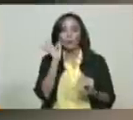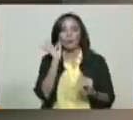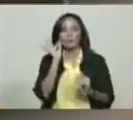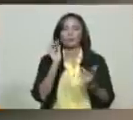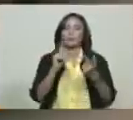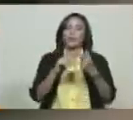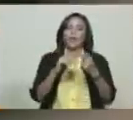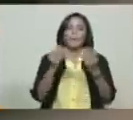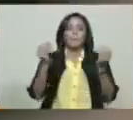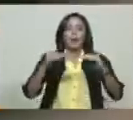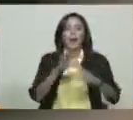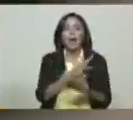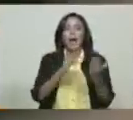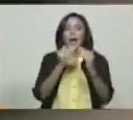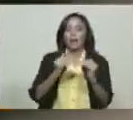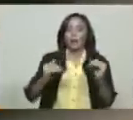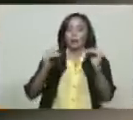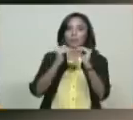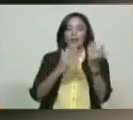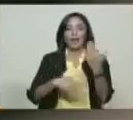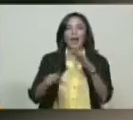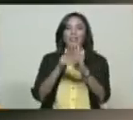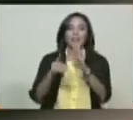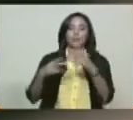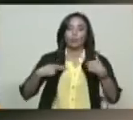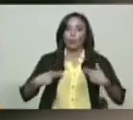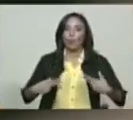los derechos de las personas con discapacidad.